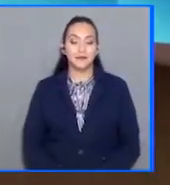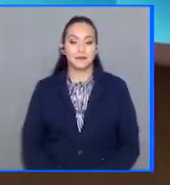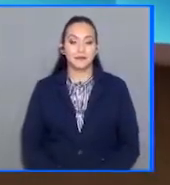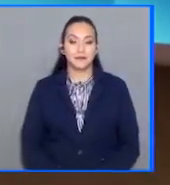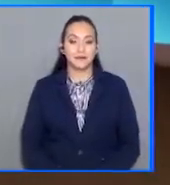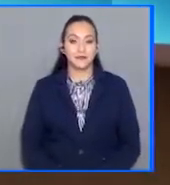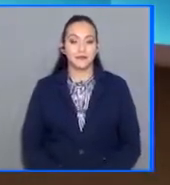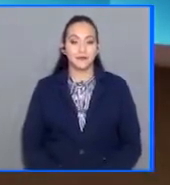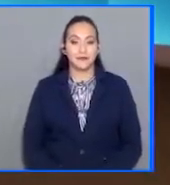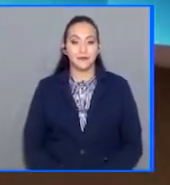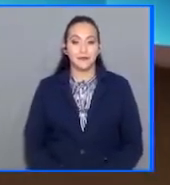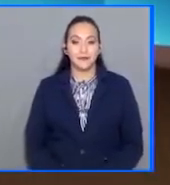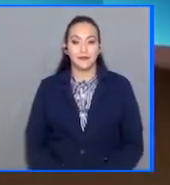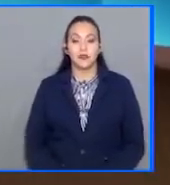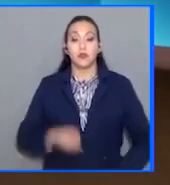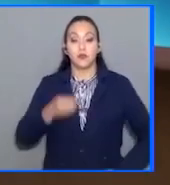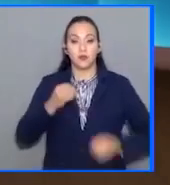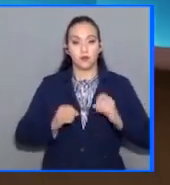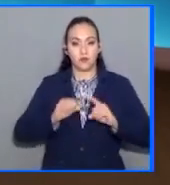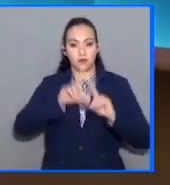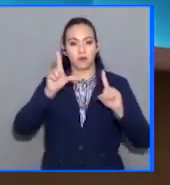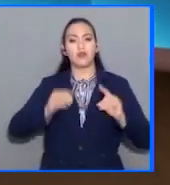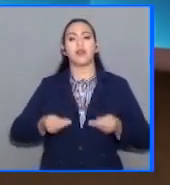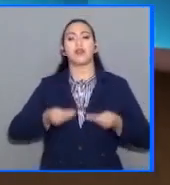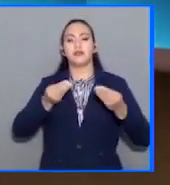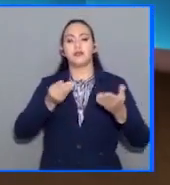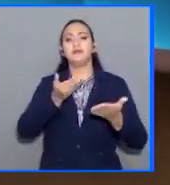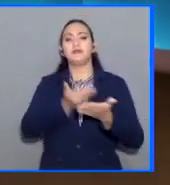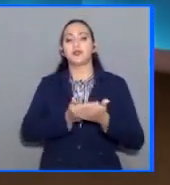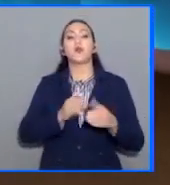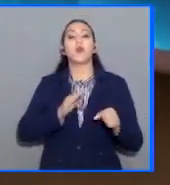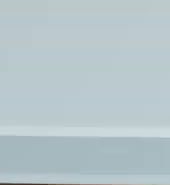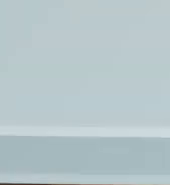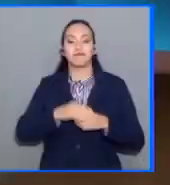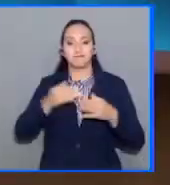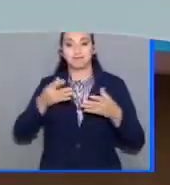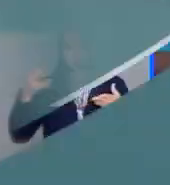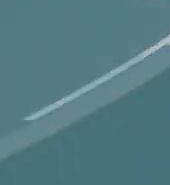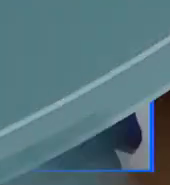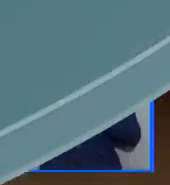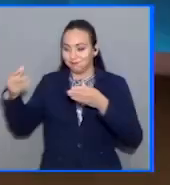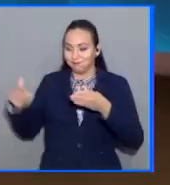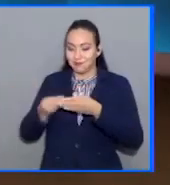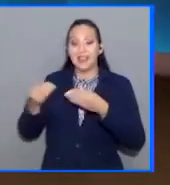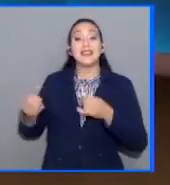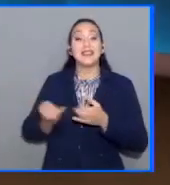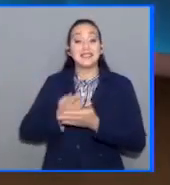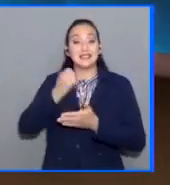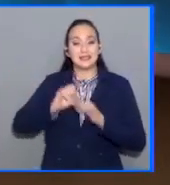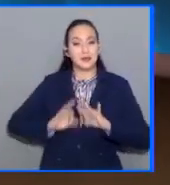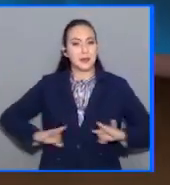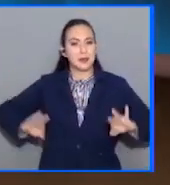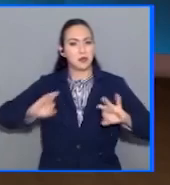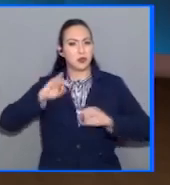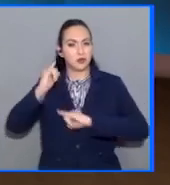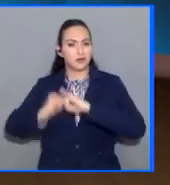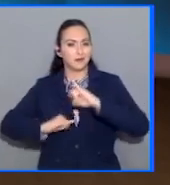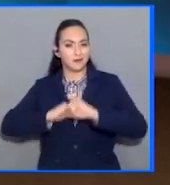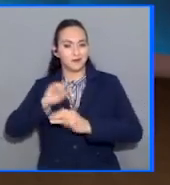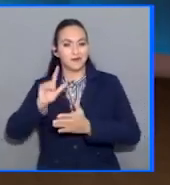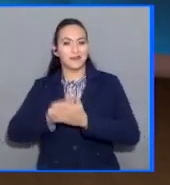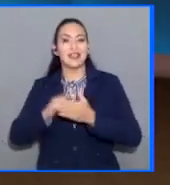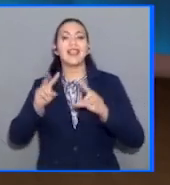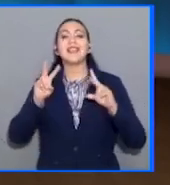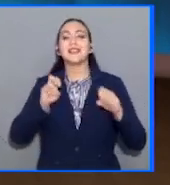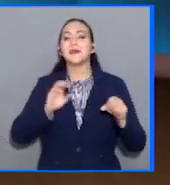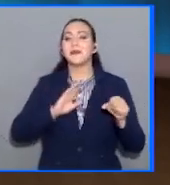En la Suprema Corte se presentó una recopilación de las resoluciones más destacadas de la Corte Interamericana en torno a la niñez